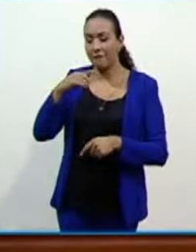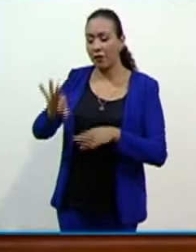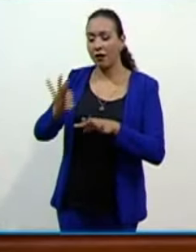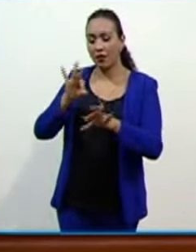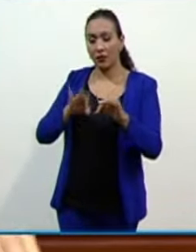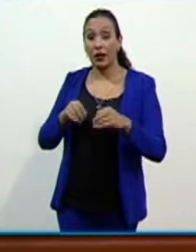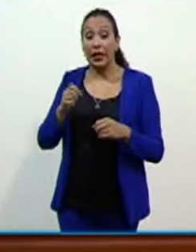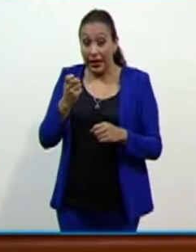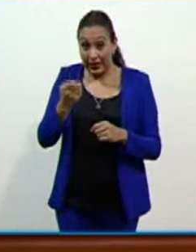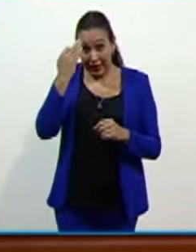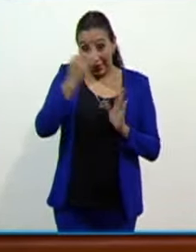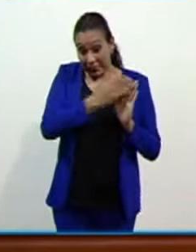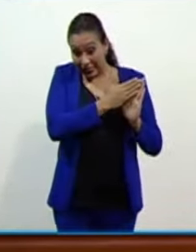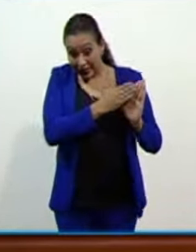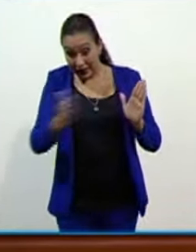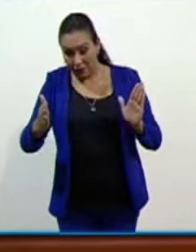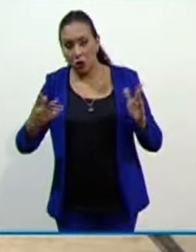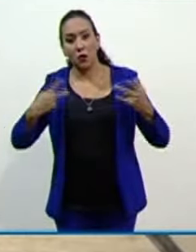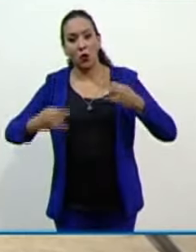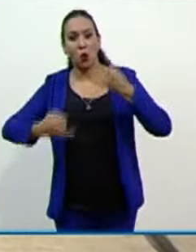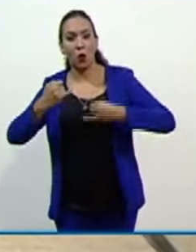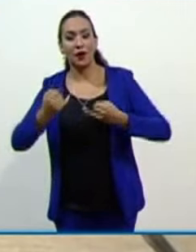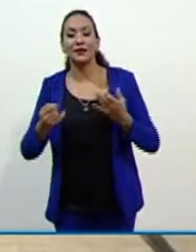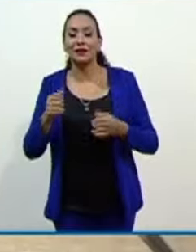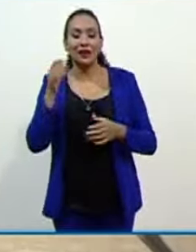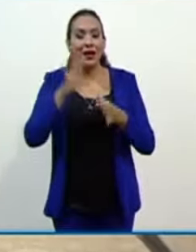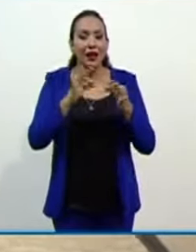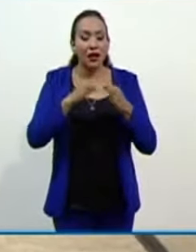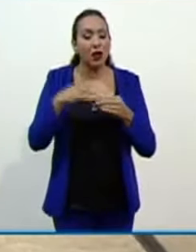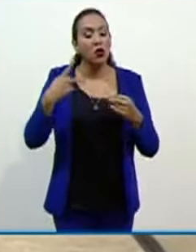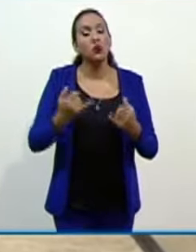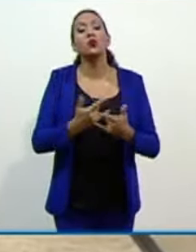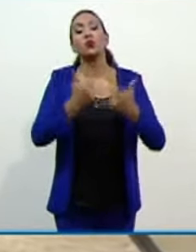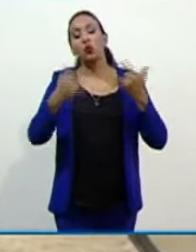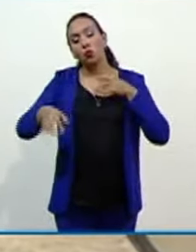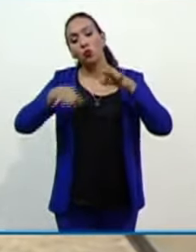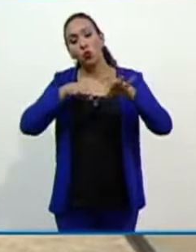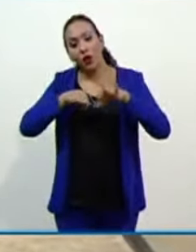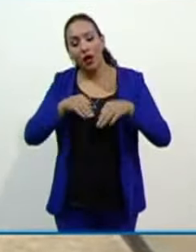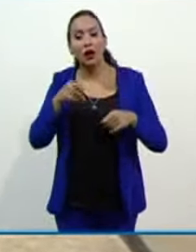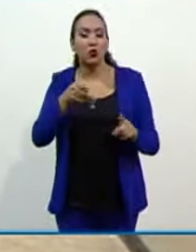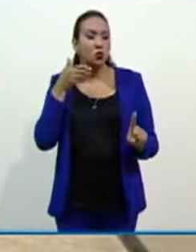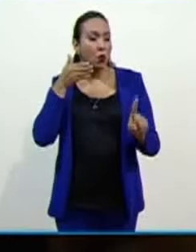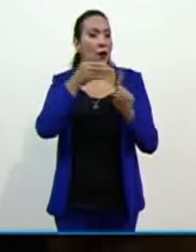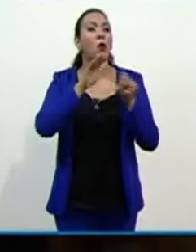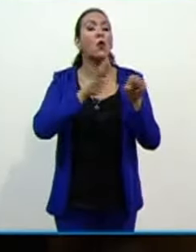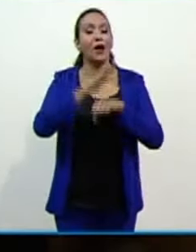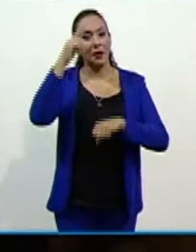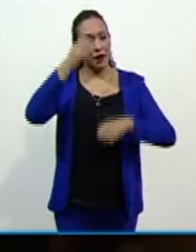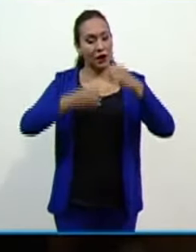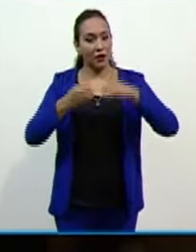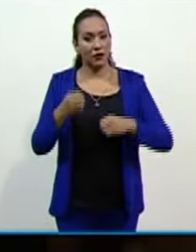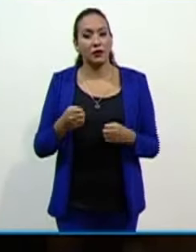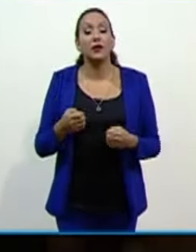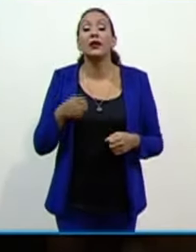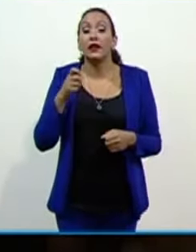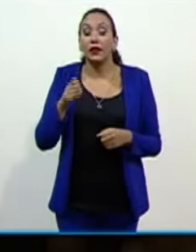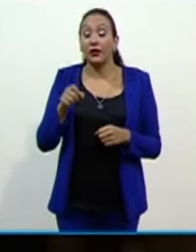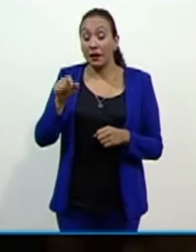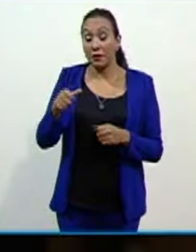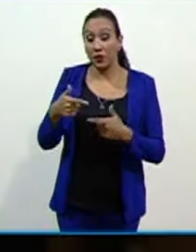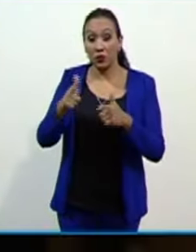difundir su trayectoria profesional, méritos y su visión acerca de la justicia, prohibiendo a partidos y servidores